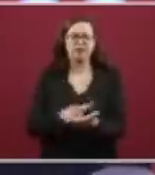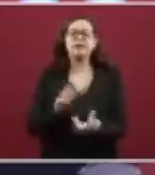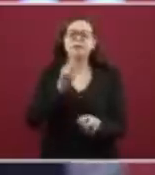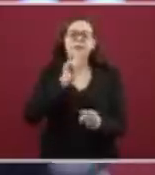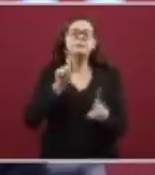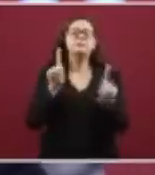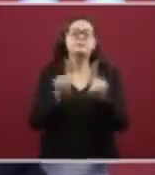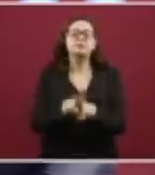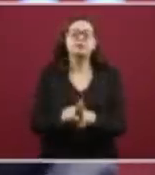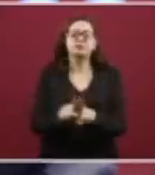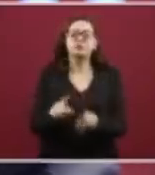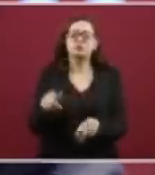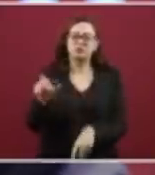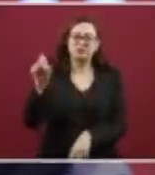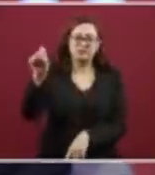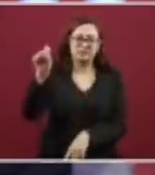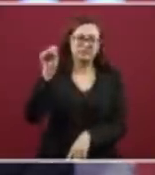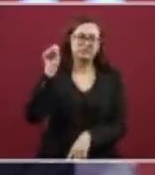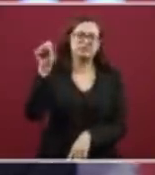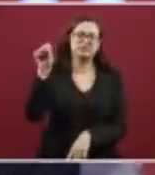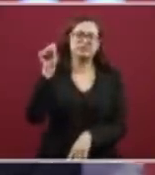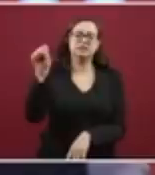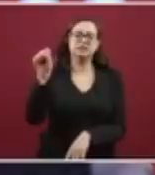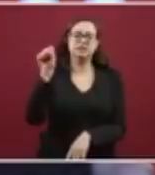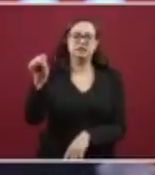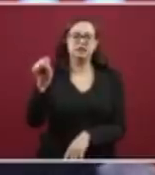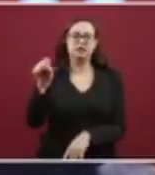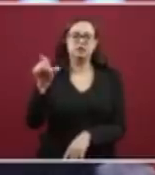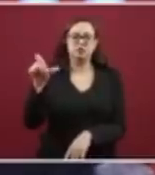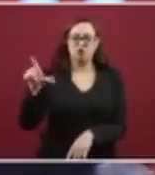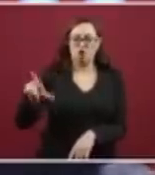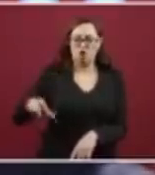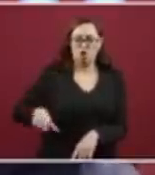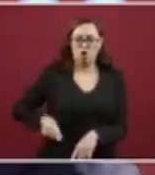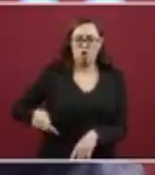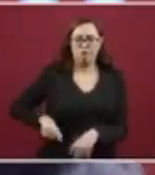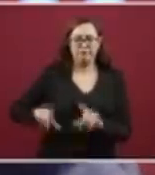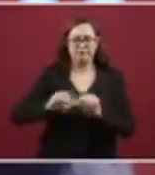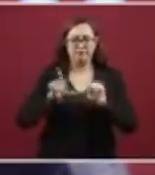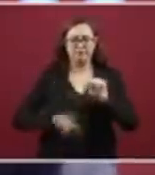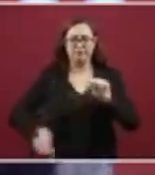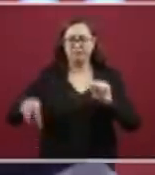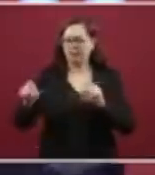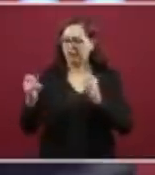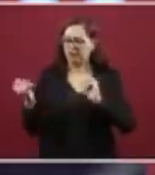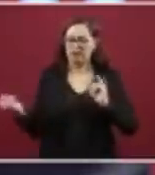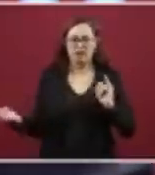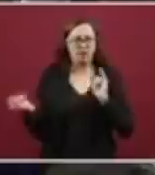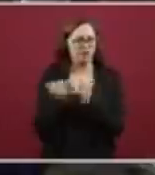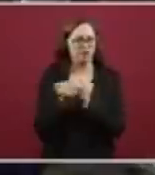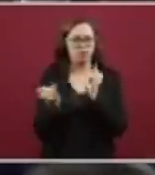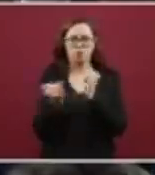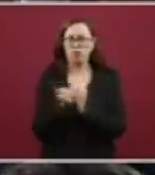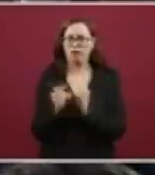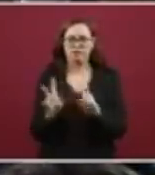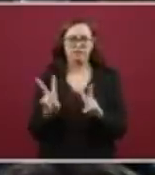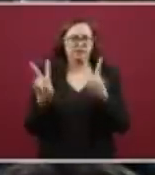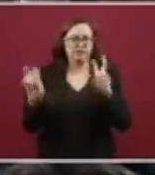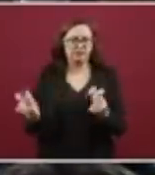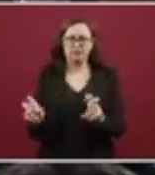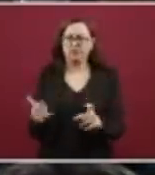los sindicatos del Estado mexicano a esta ruta de libertad y